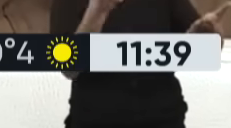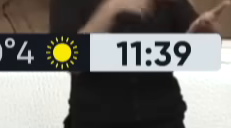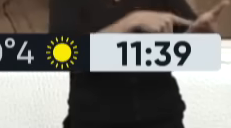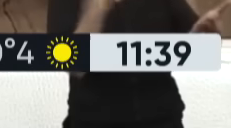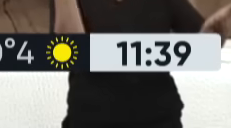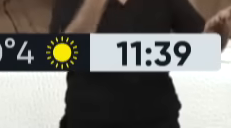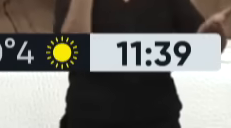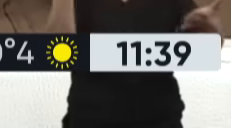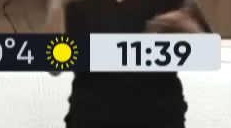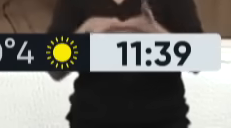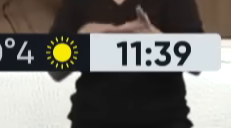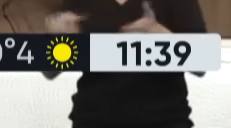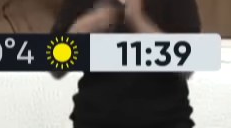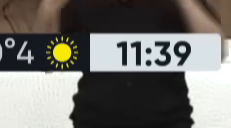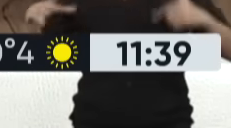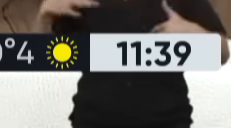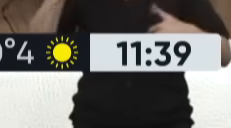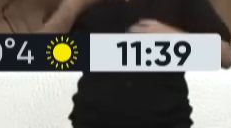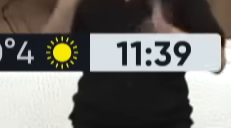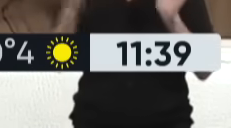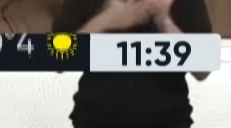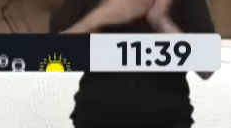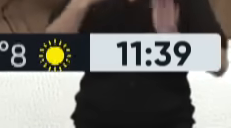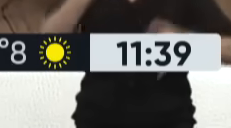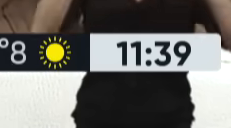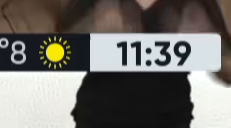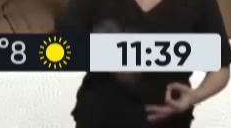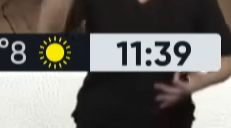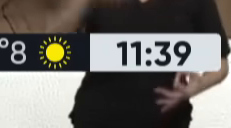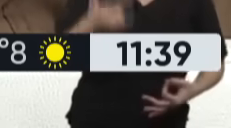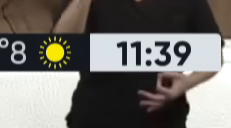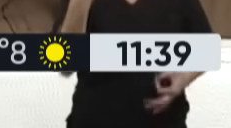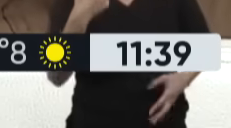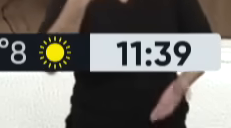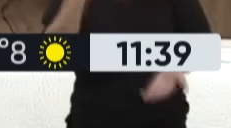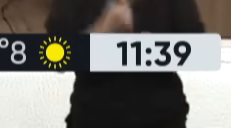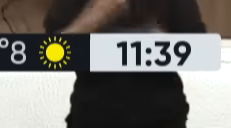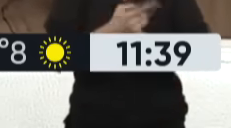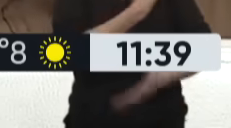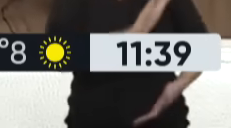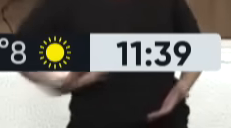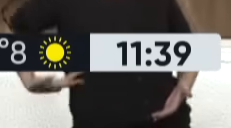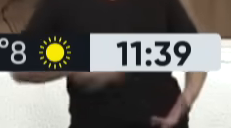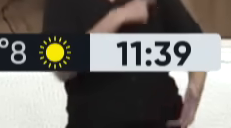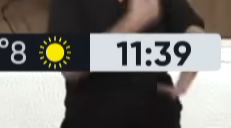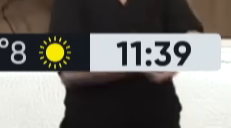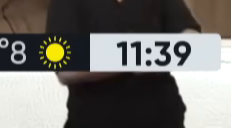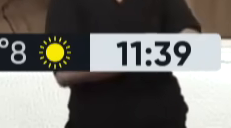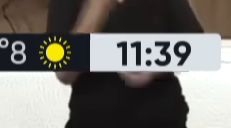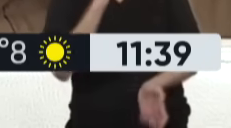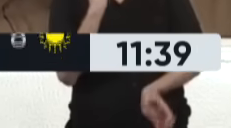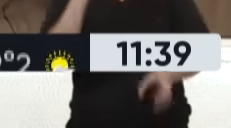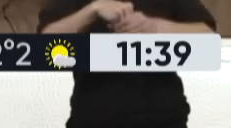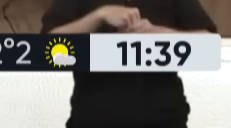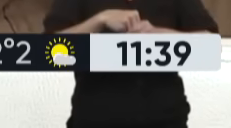documento. Lo que te quiero preguntar básicamente es si existe por parte del Poder Ejecutivo un plan de